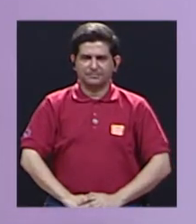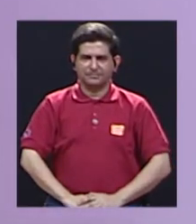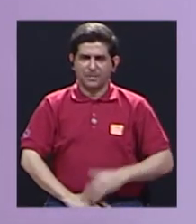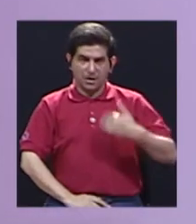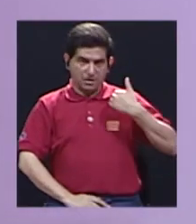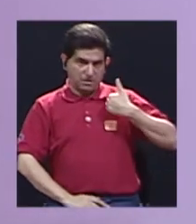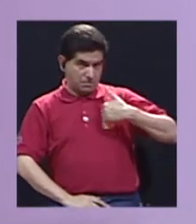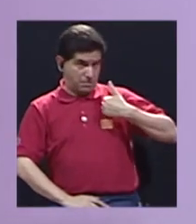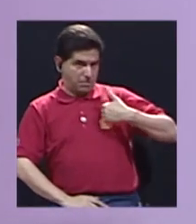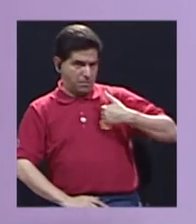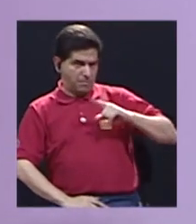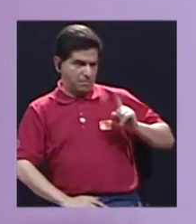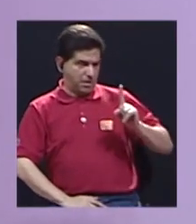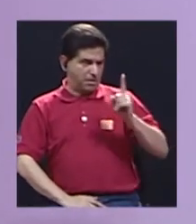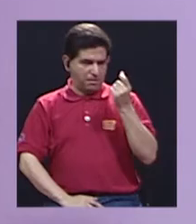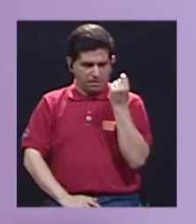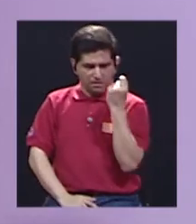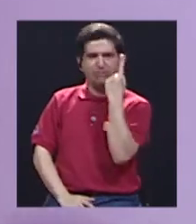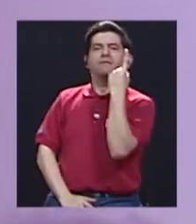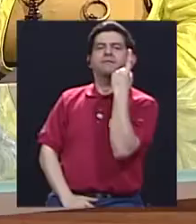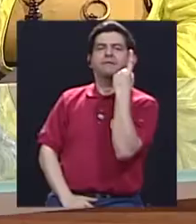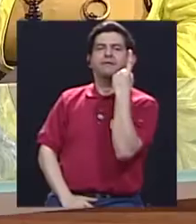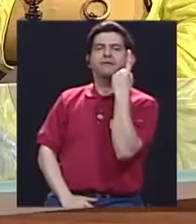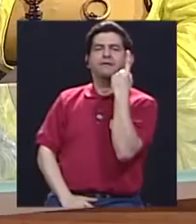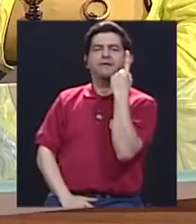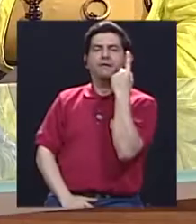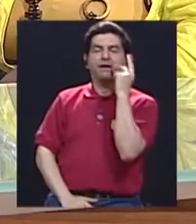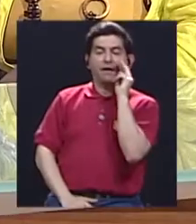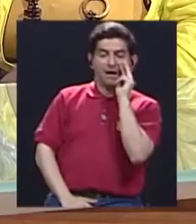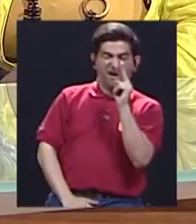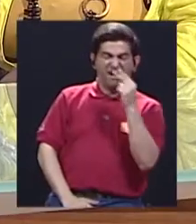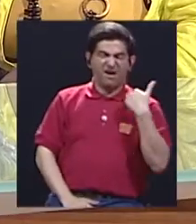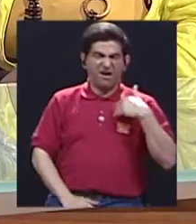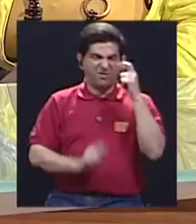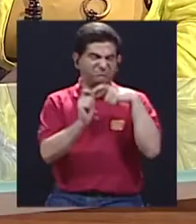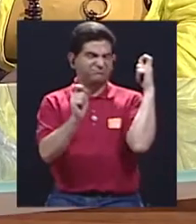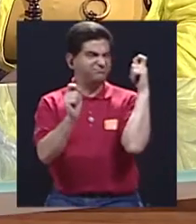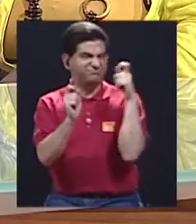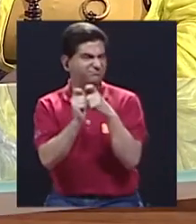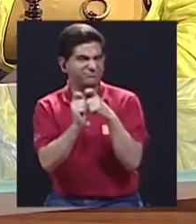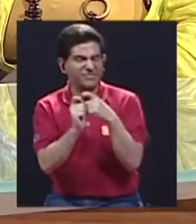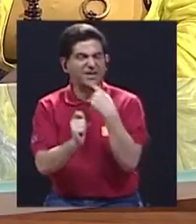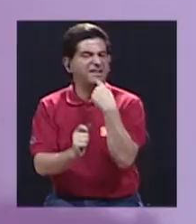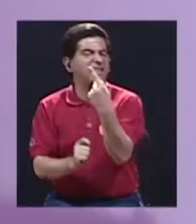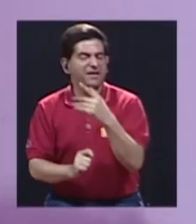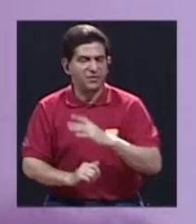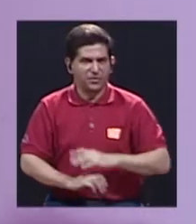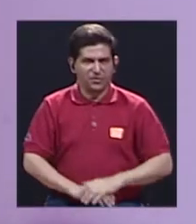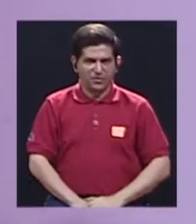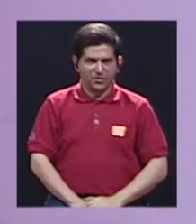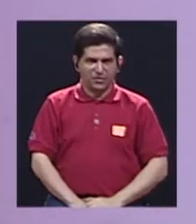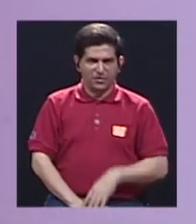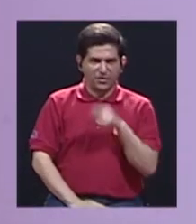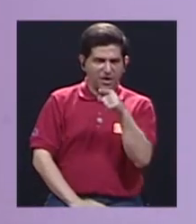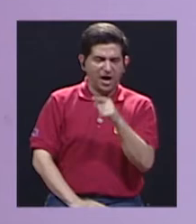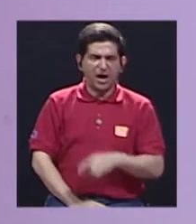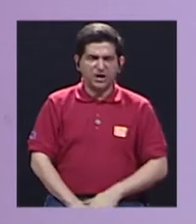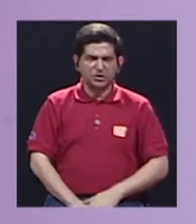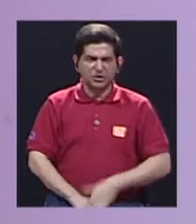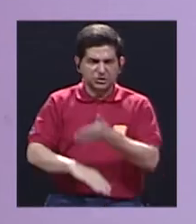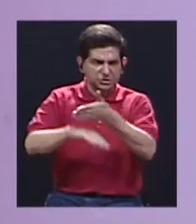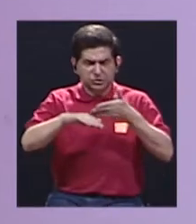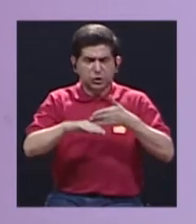el hombre entendió viste que el hombre es un poco concreto le dijo te han cortado